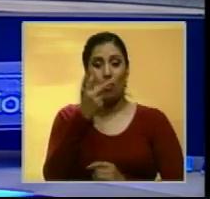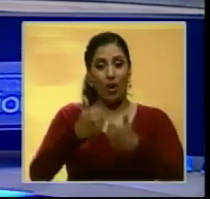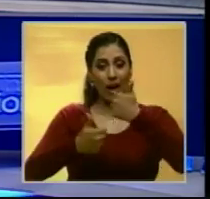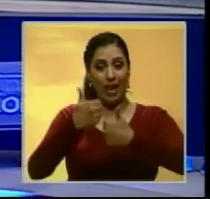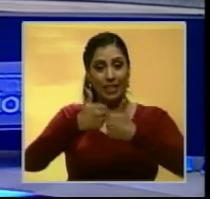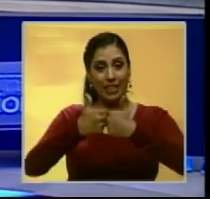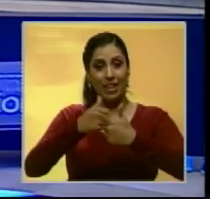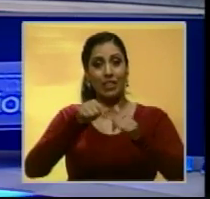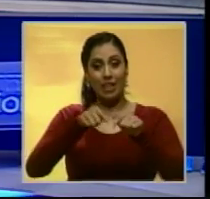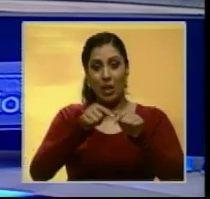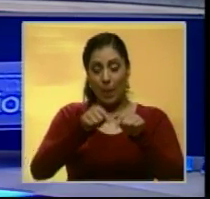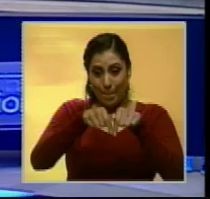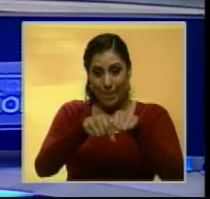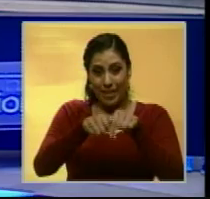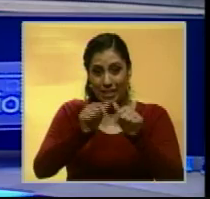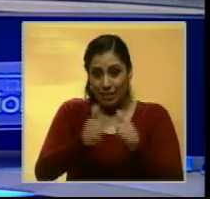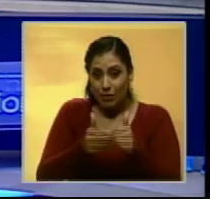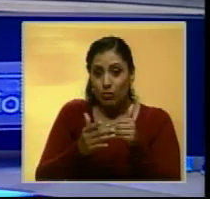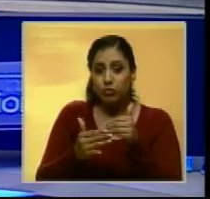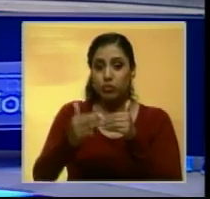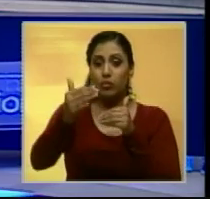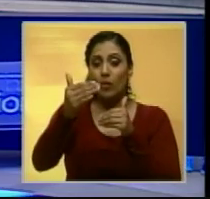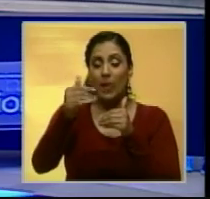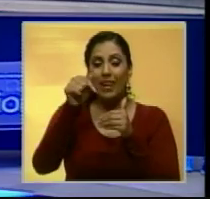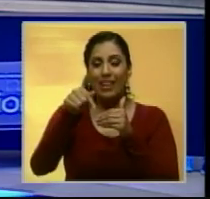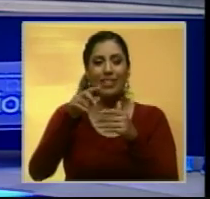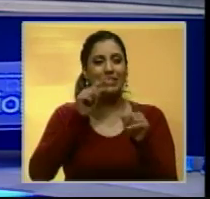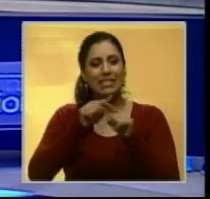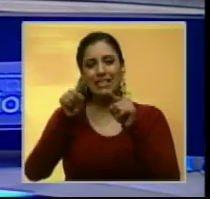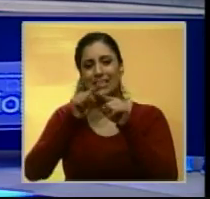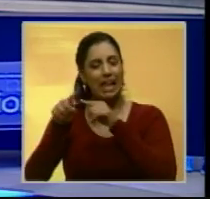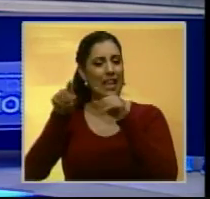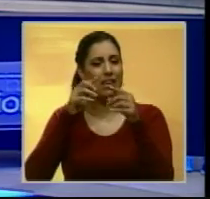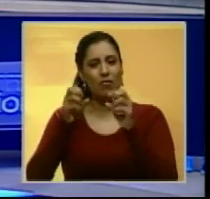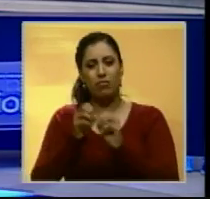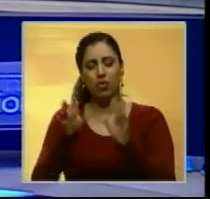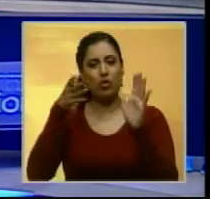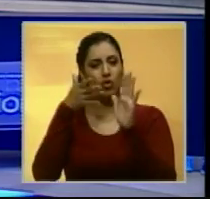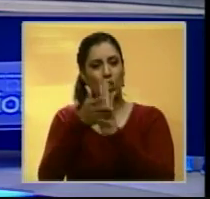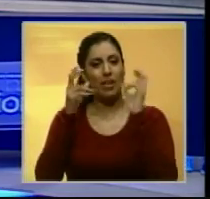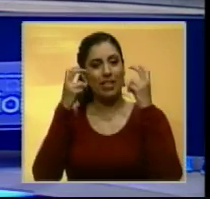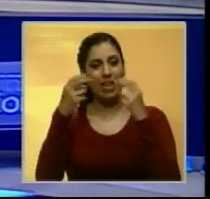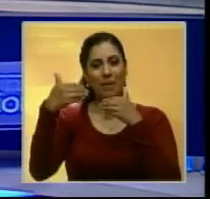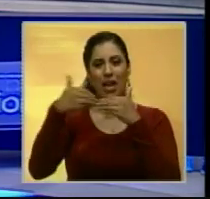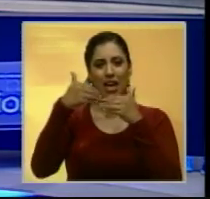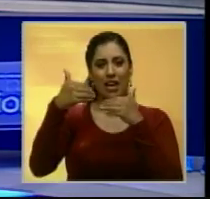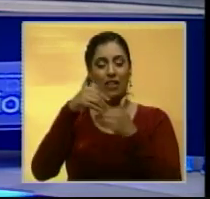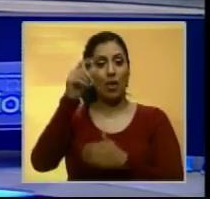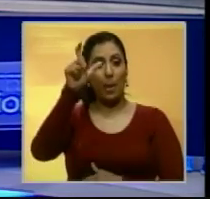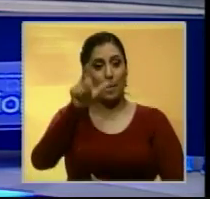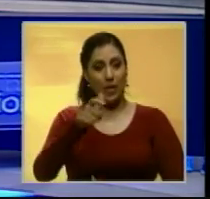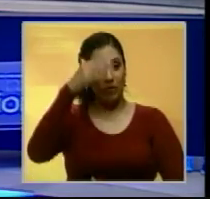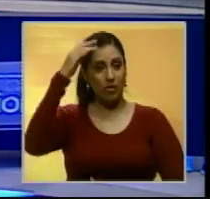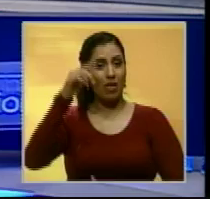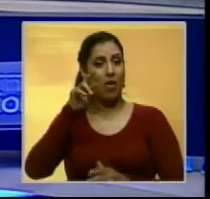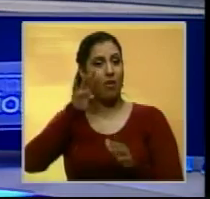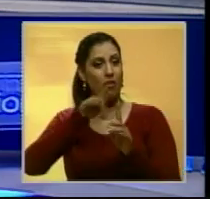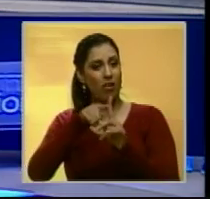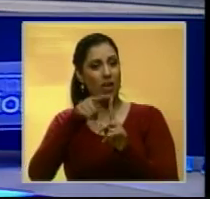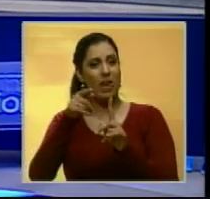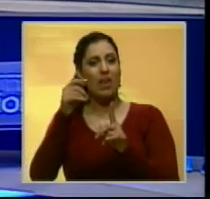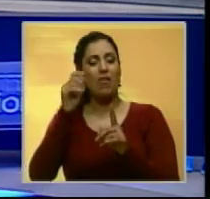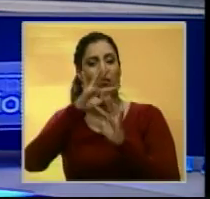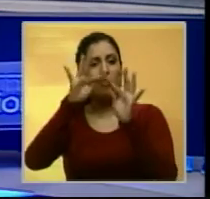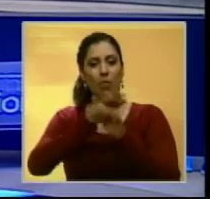a partir de allí han generado muchísimas controversias, sobre todo cuando los ataques hacia Trump se han enfilado hacia